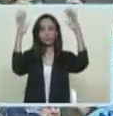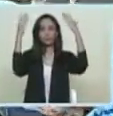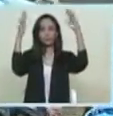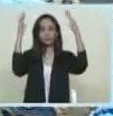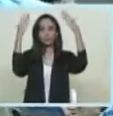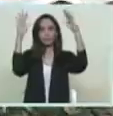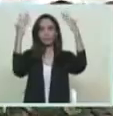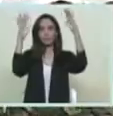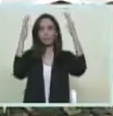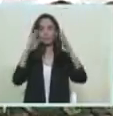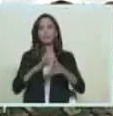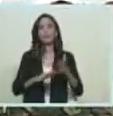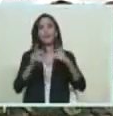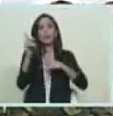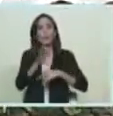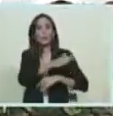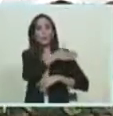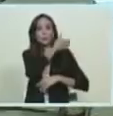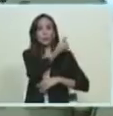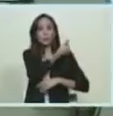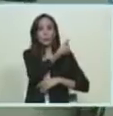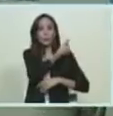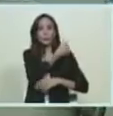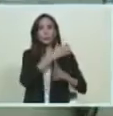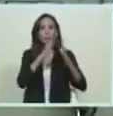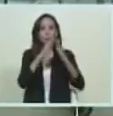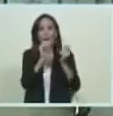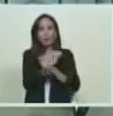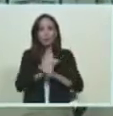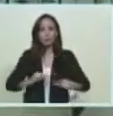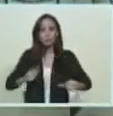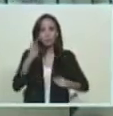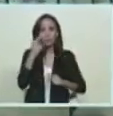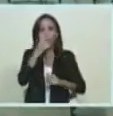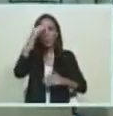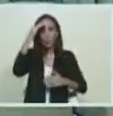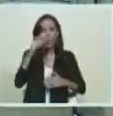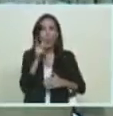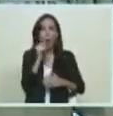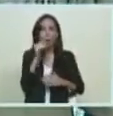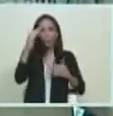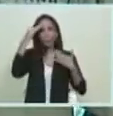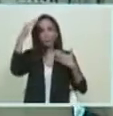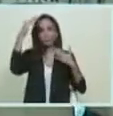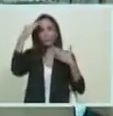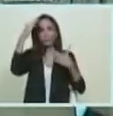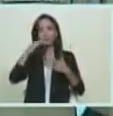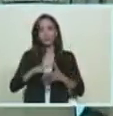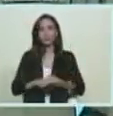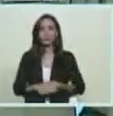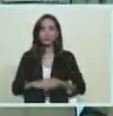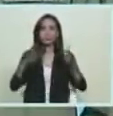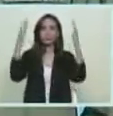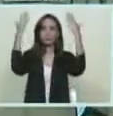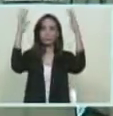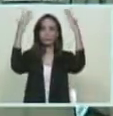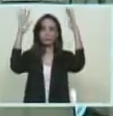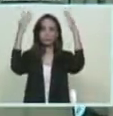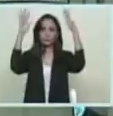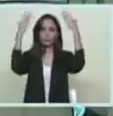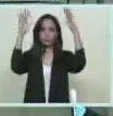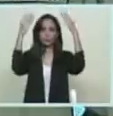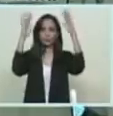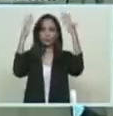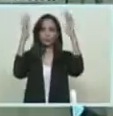de la Academia de la Guardia Nacional Bolivariana, general de brigada, Winder González Urdaneta. ¡Un aplauso a la Fuerza